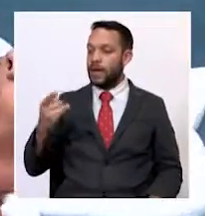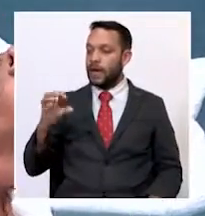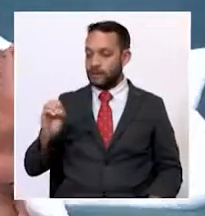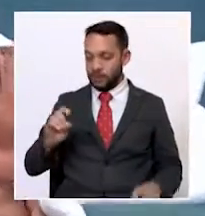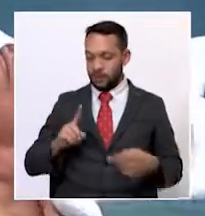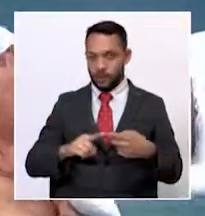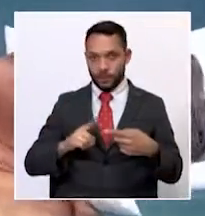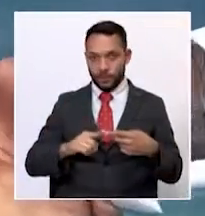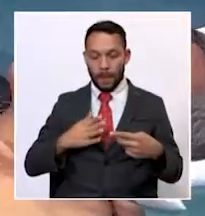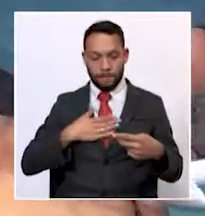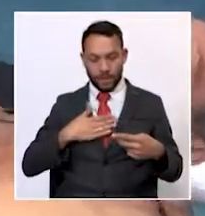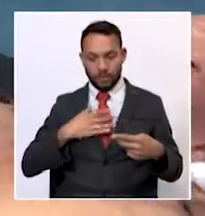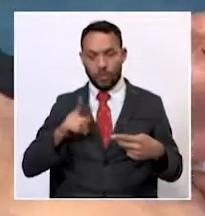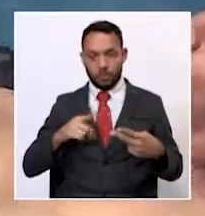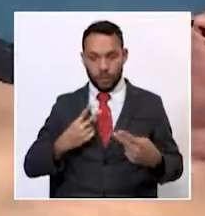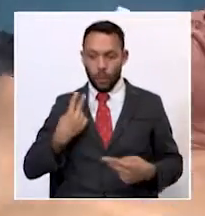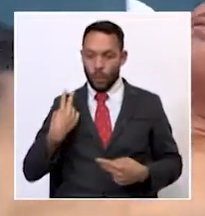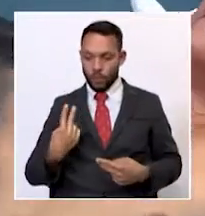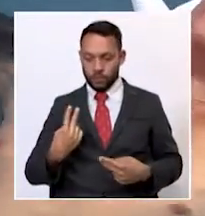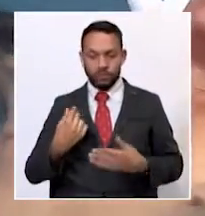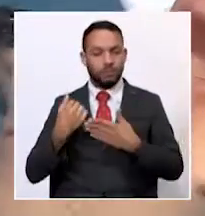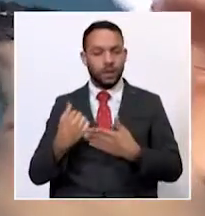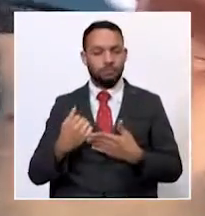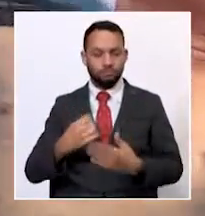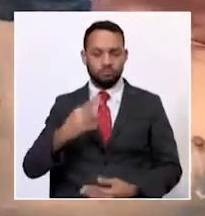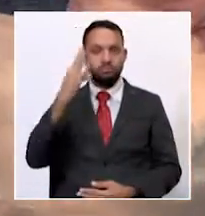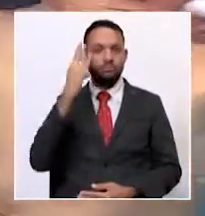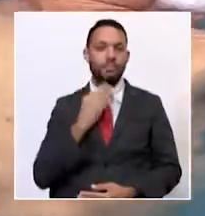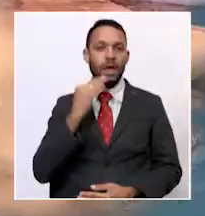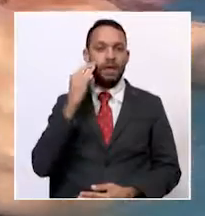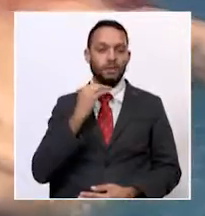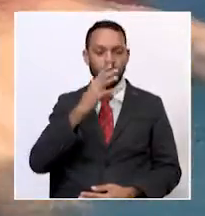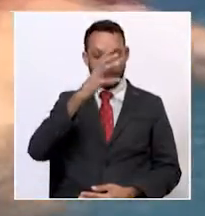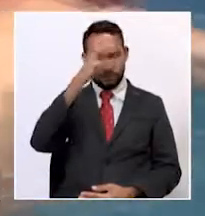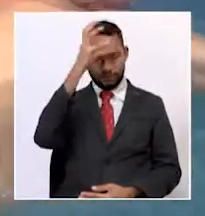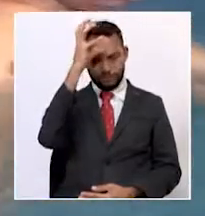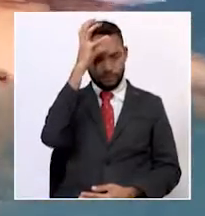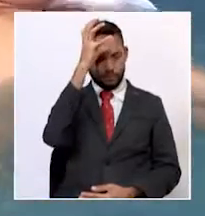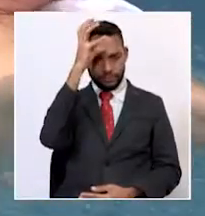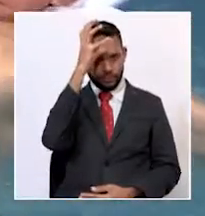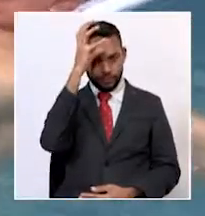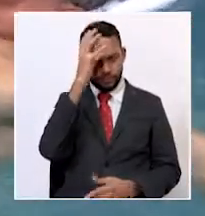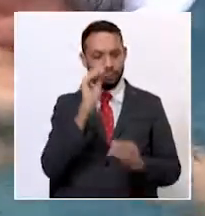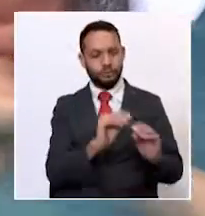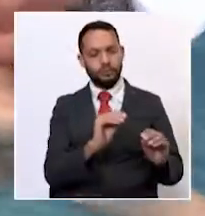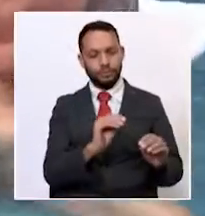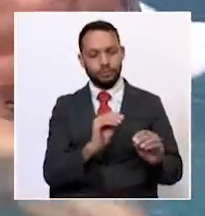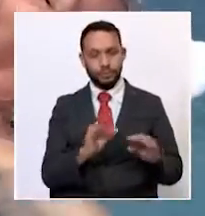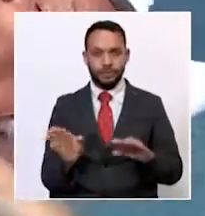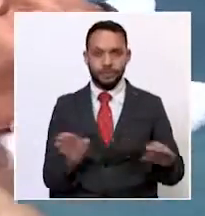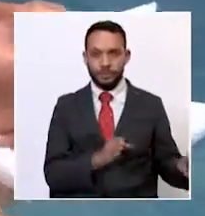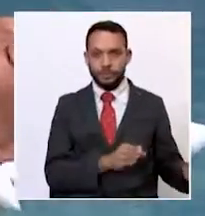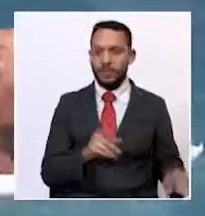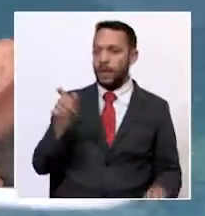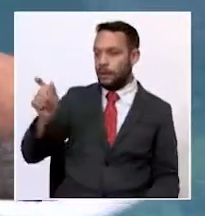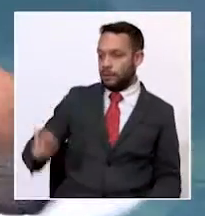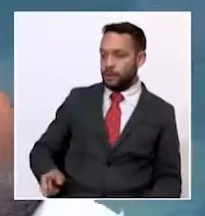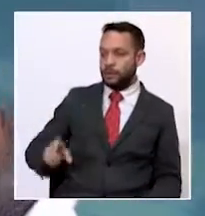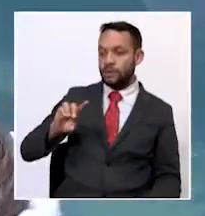que puedan realizar estos movimientos. Entre otras cosas, el doctor Diego también